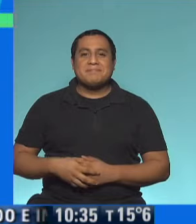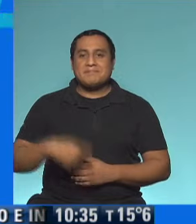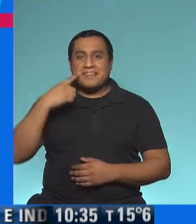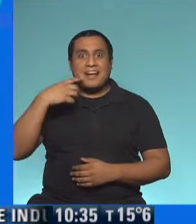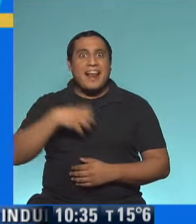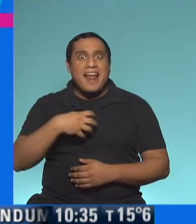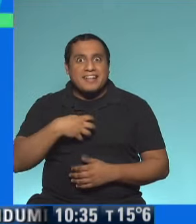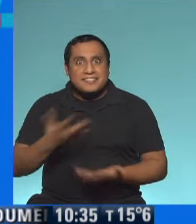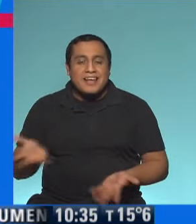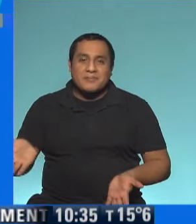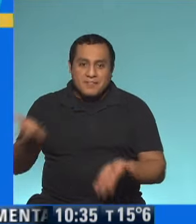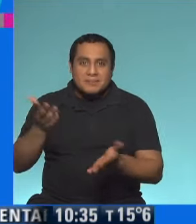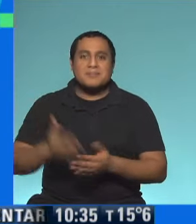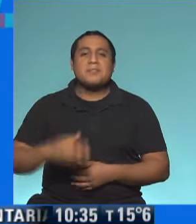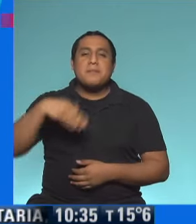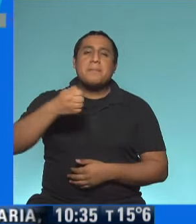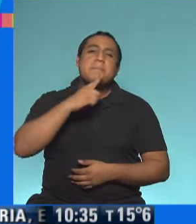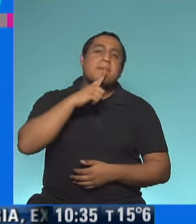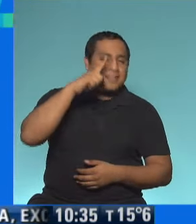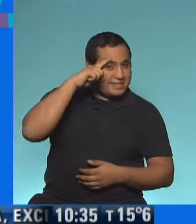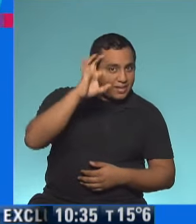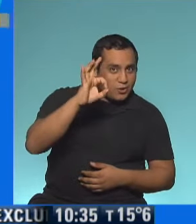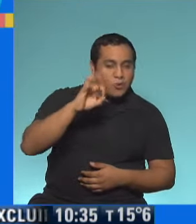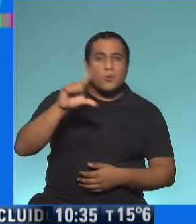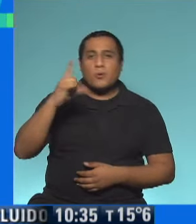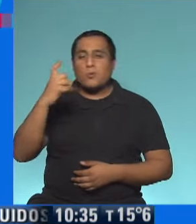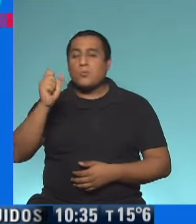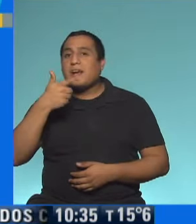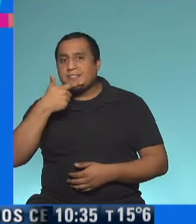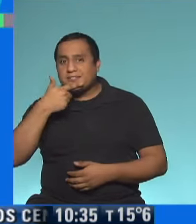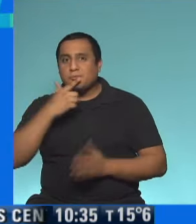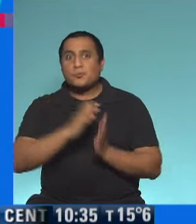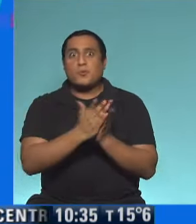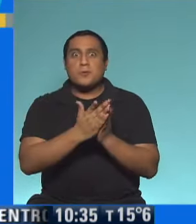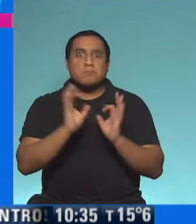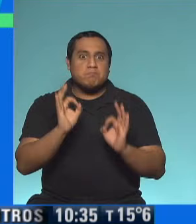clases! Mateo y Luca. ¡Listos! También, cuaderno listo.